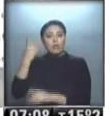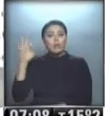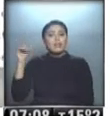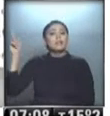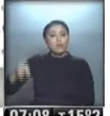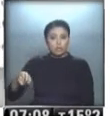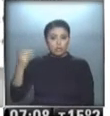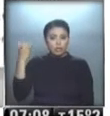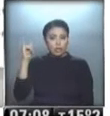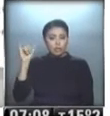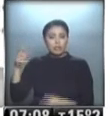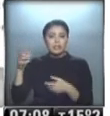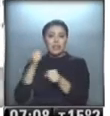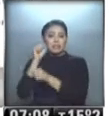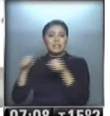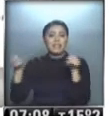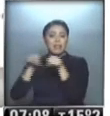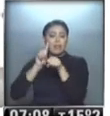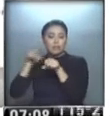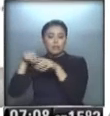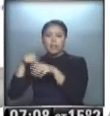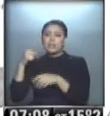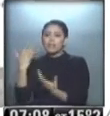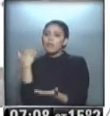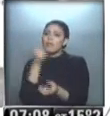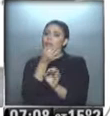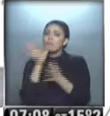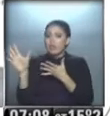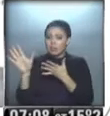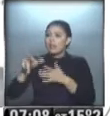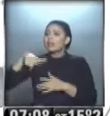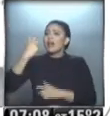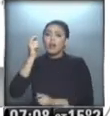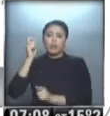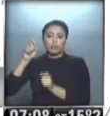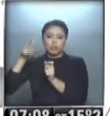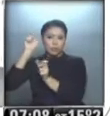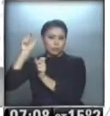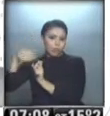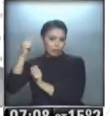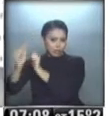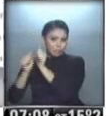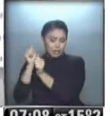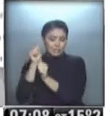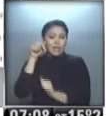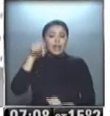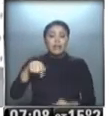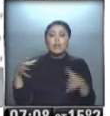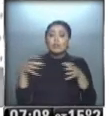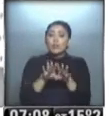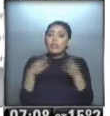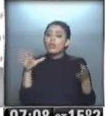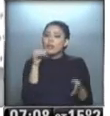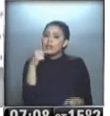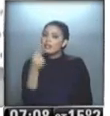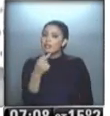40% de acciones en Cablevisión, que proponía la venta de las acciones de Clarín a terceros no relacionados. La propuesta del grupo empresario